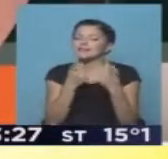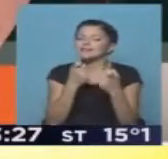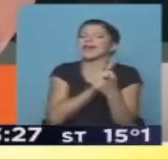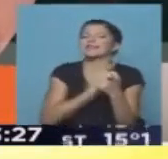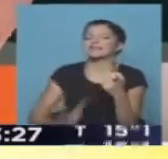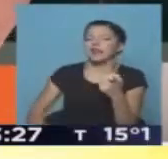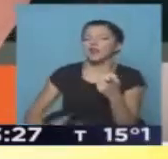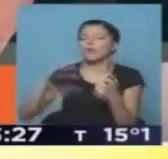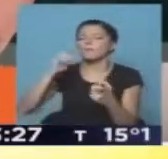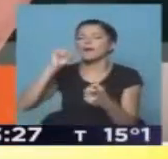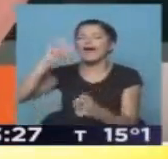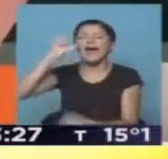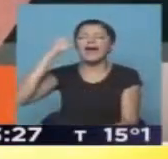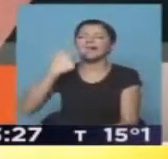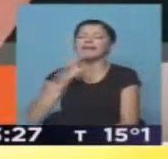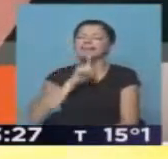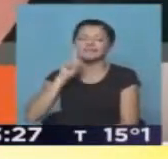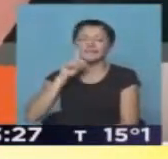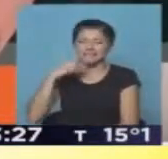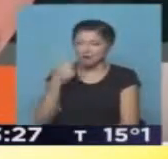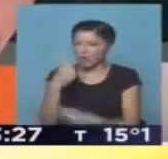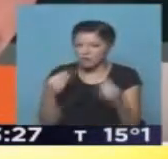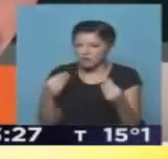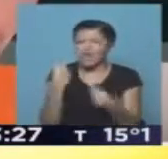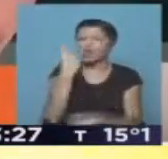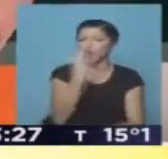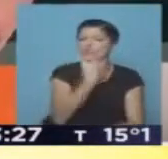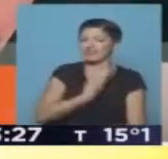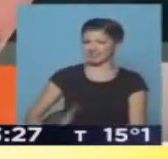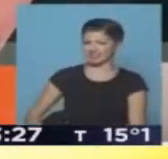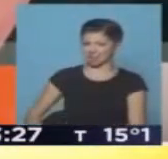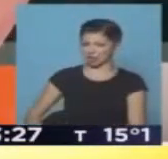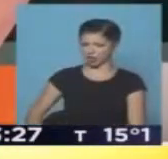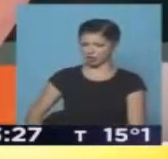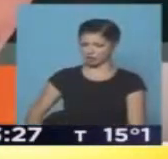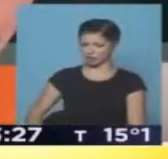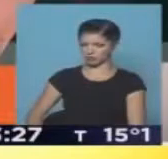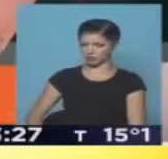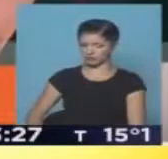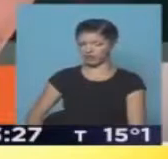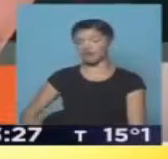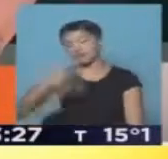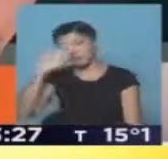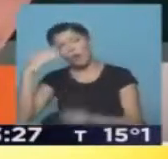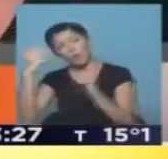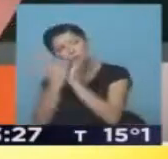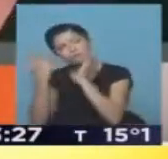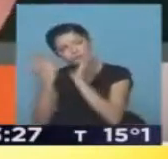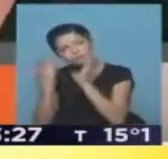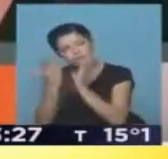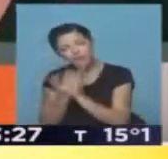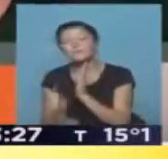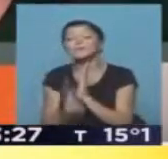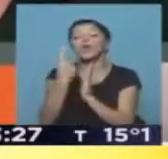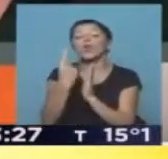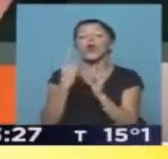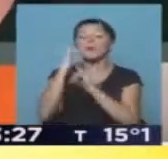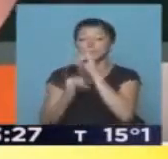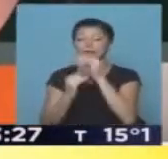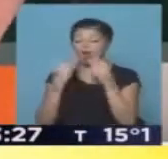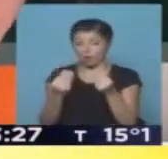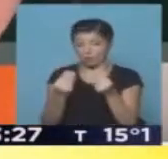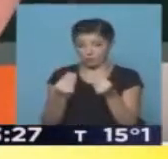palestino porque la necesidad de que haya finalmente dos estados y llegan a una conclusión interesante después de hablar de como una ocupación